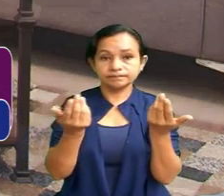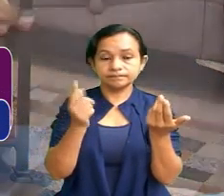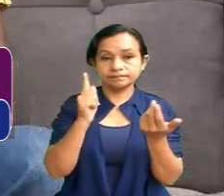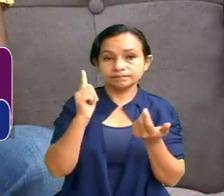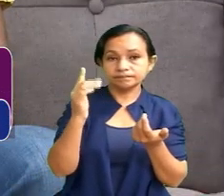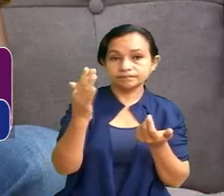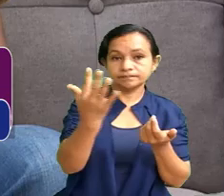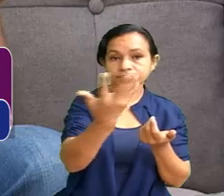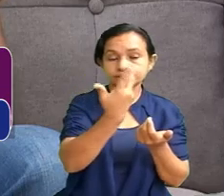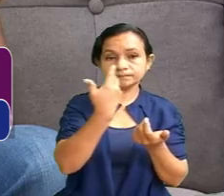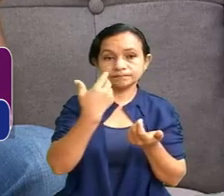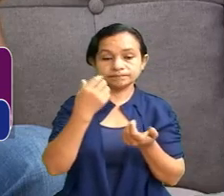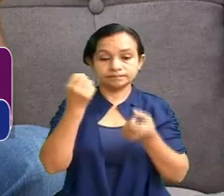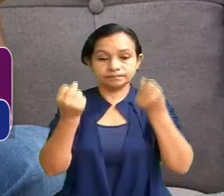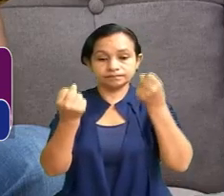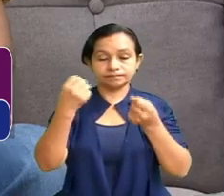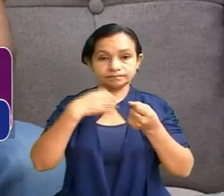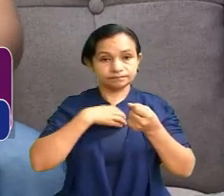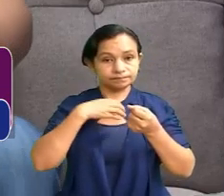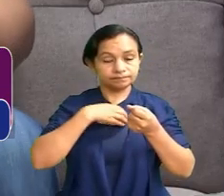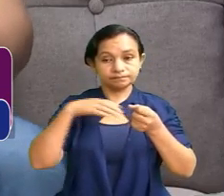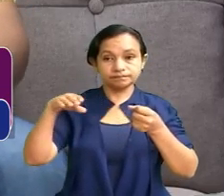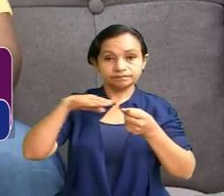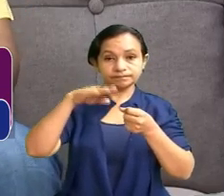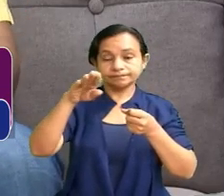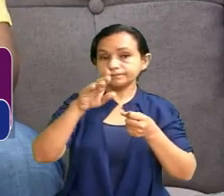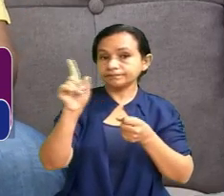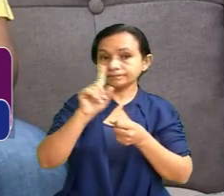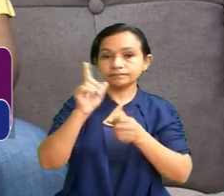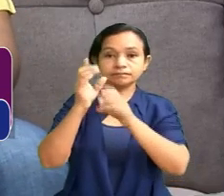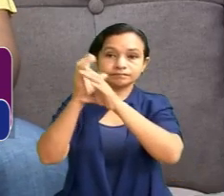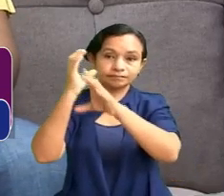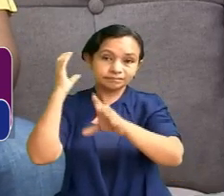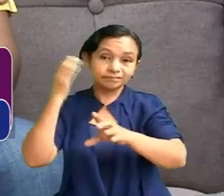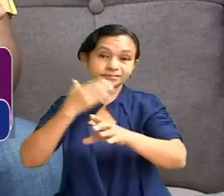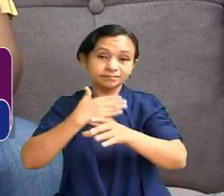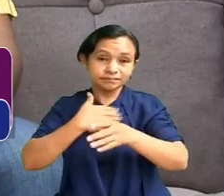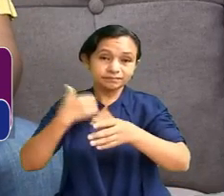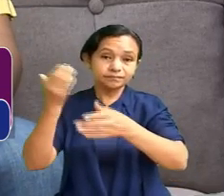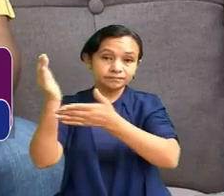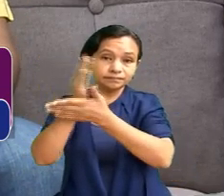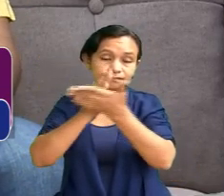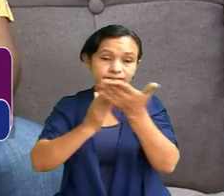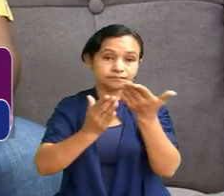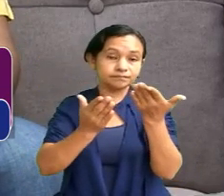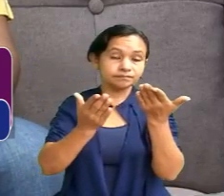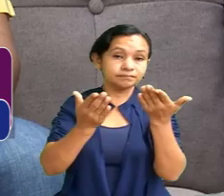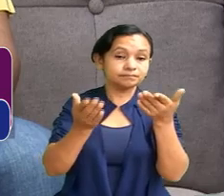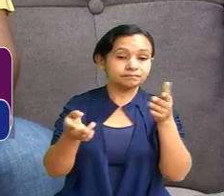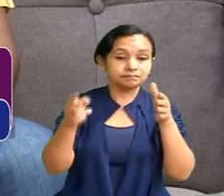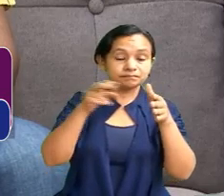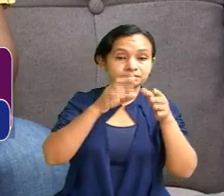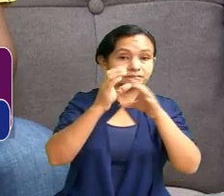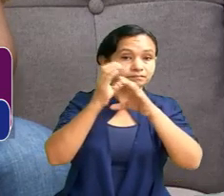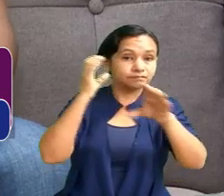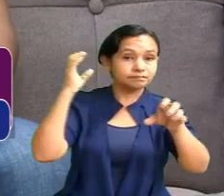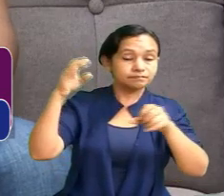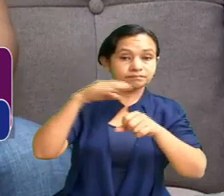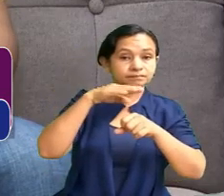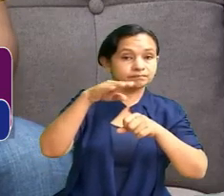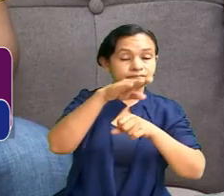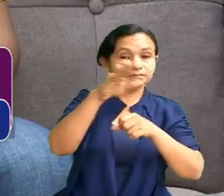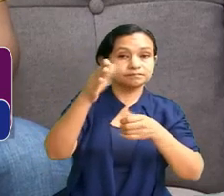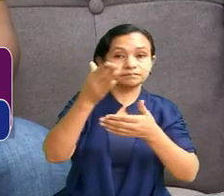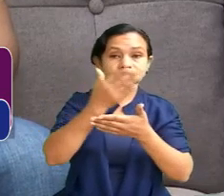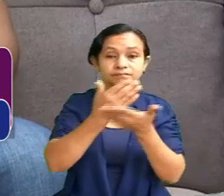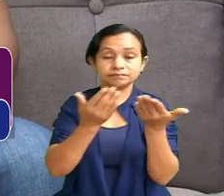familia tiene acceso a un vehículo no todas las familias gozan del acceso a una excursión o hay unas que bueno no